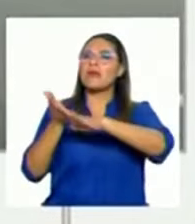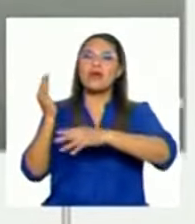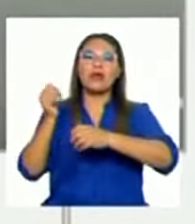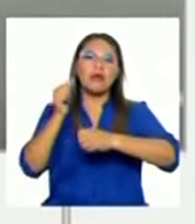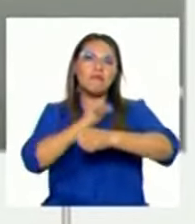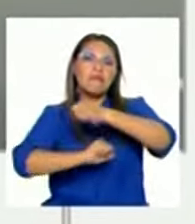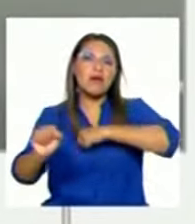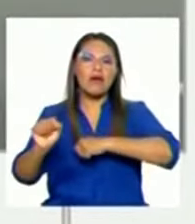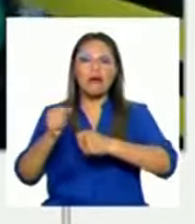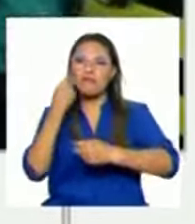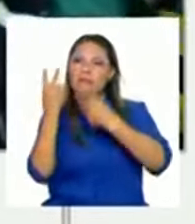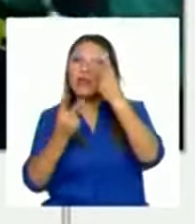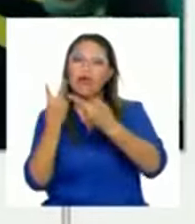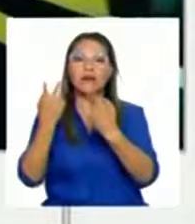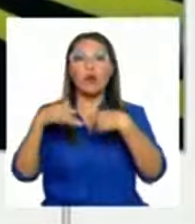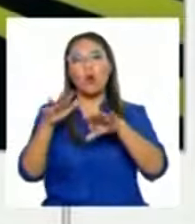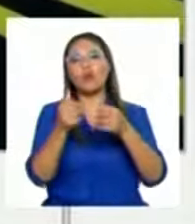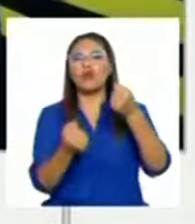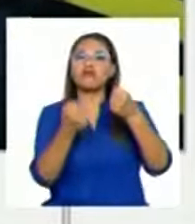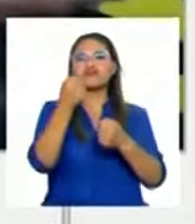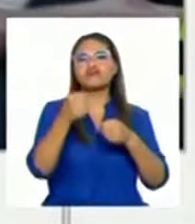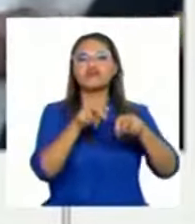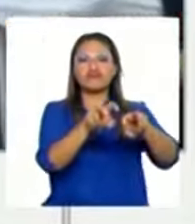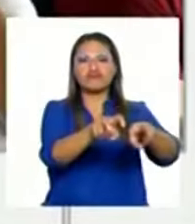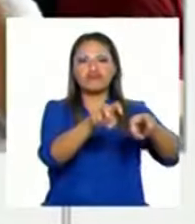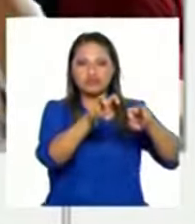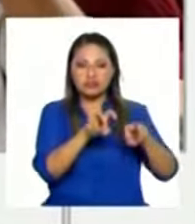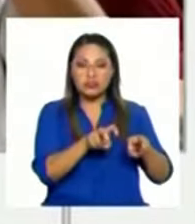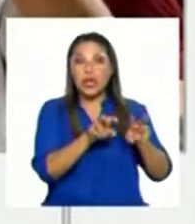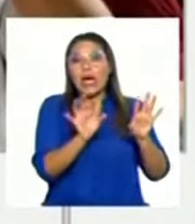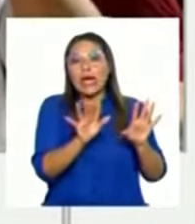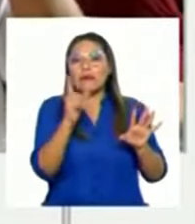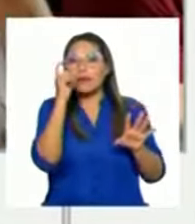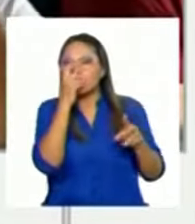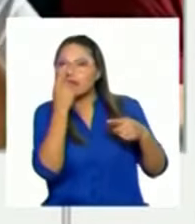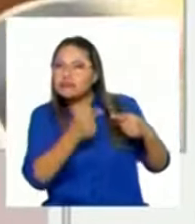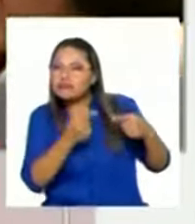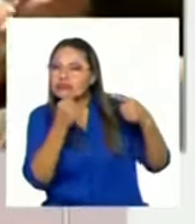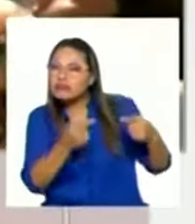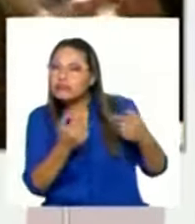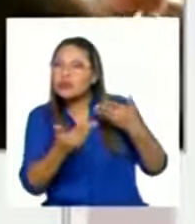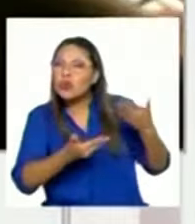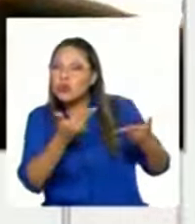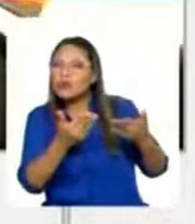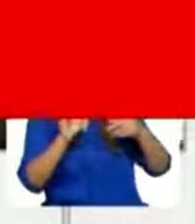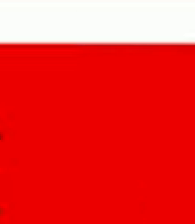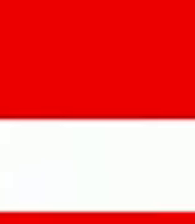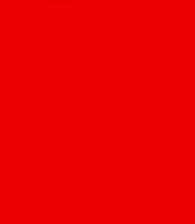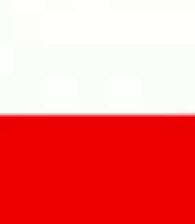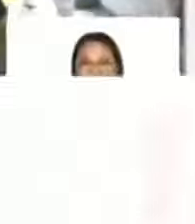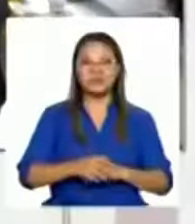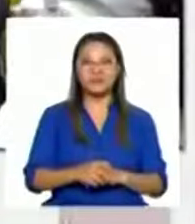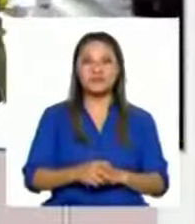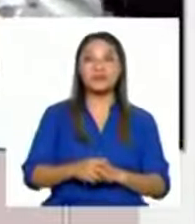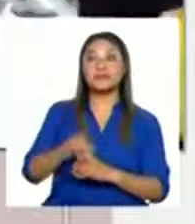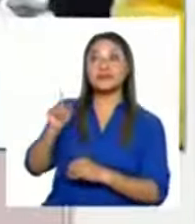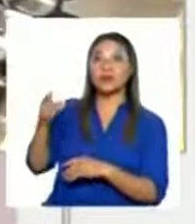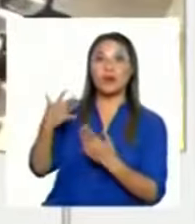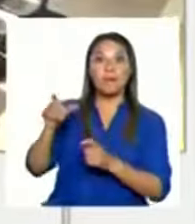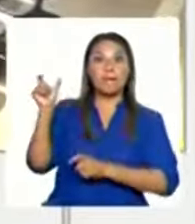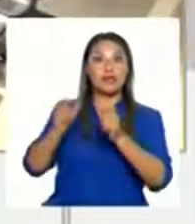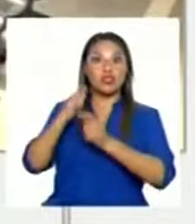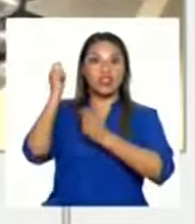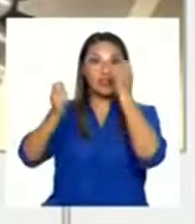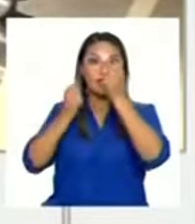algunos incluso vía terrestre, presentándose también algunos inconvenientes. Eso se lo vamos a contar tras la pausa. Además, aumenta el flujo de